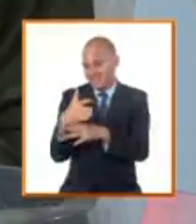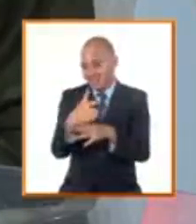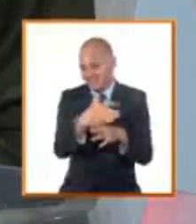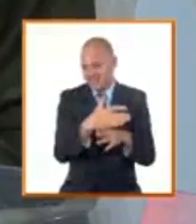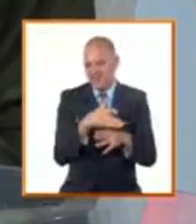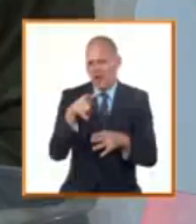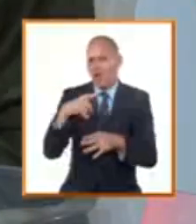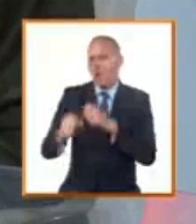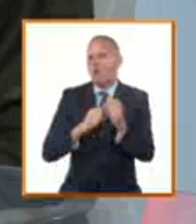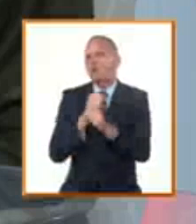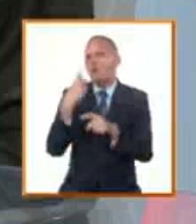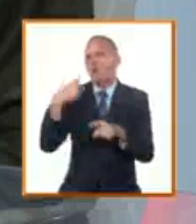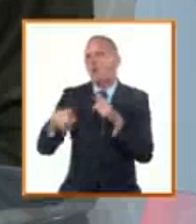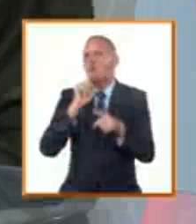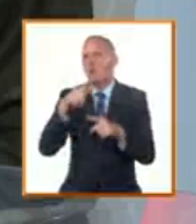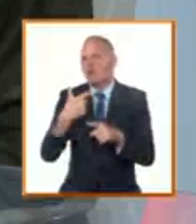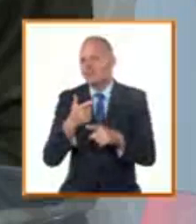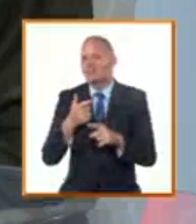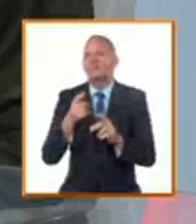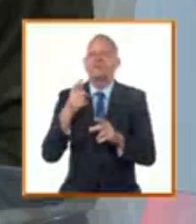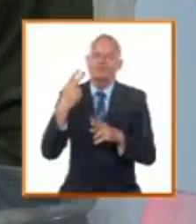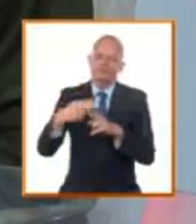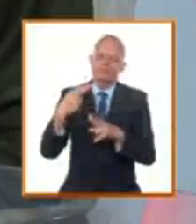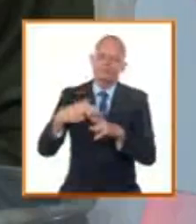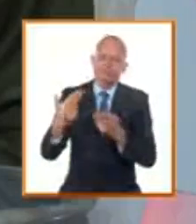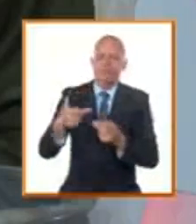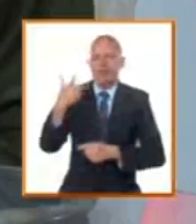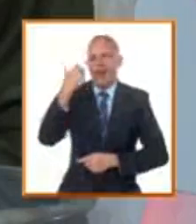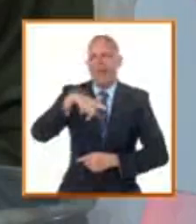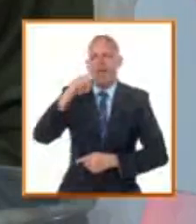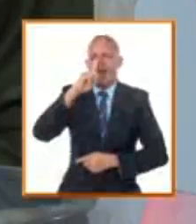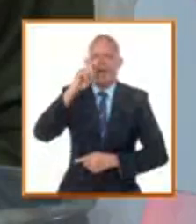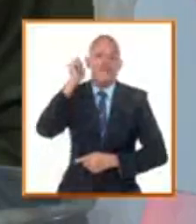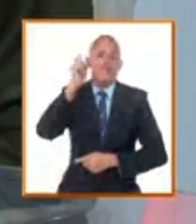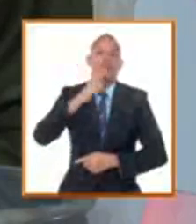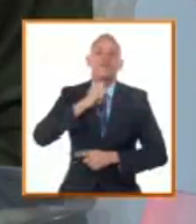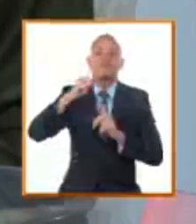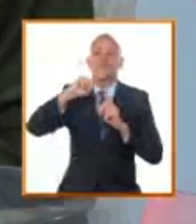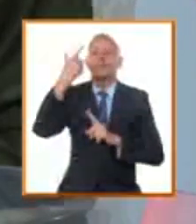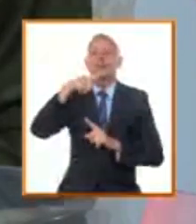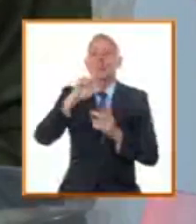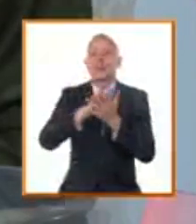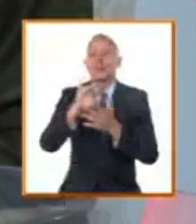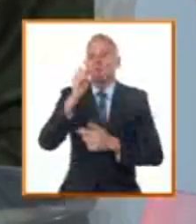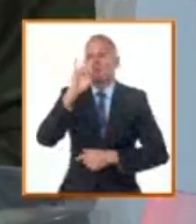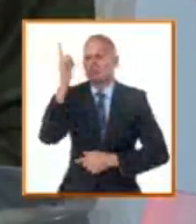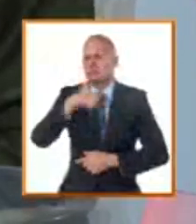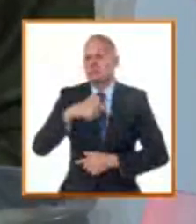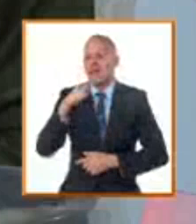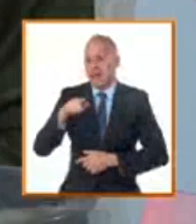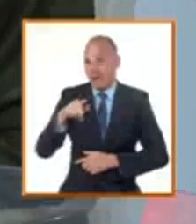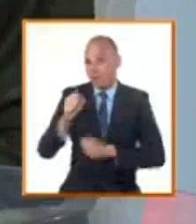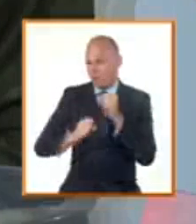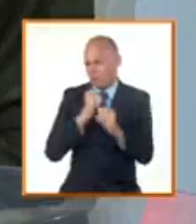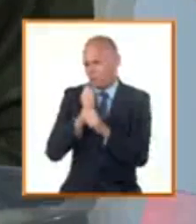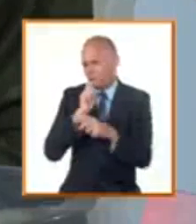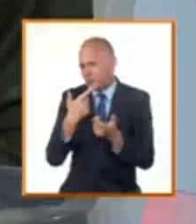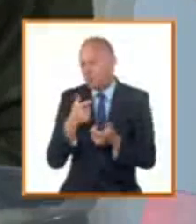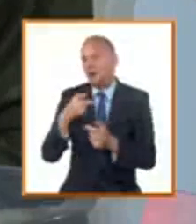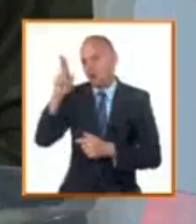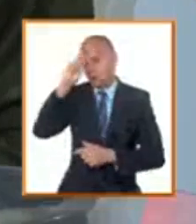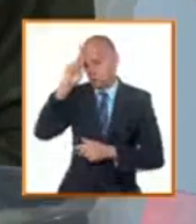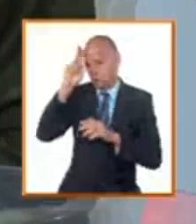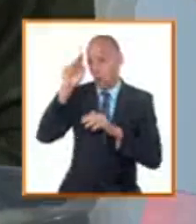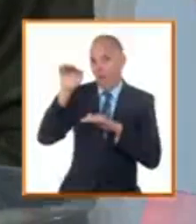post-quirúrgicas para contener el dolor y otras afecciones a las personas. Y sin embargo, inescrupulosamente es utilizada para el desarrollo del